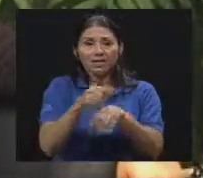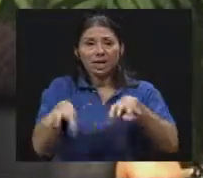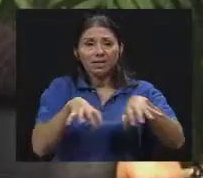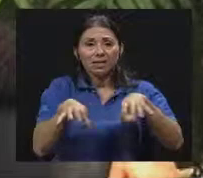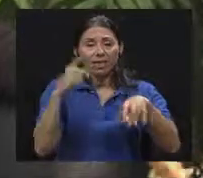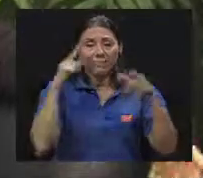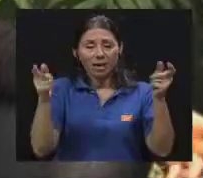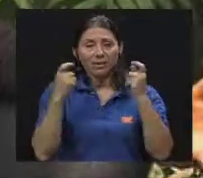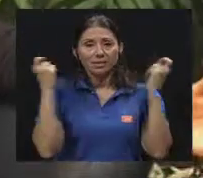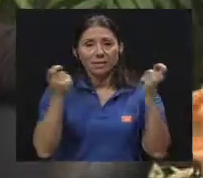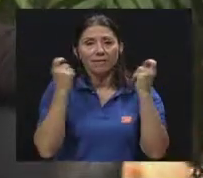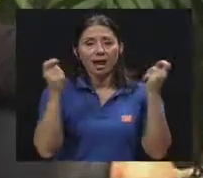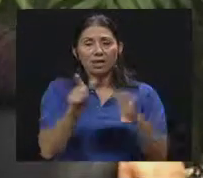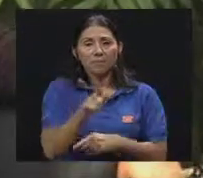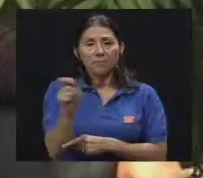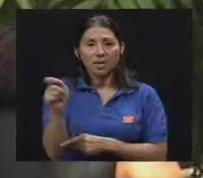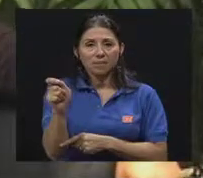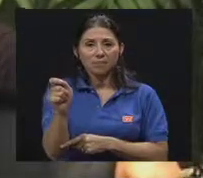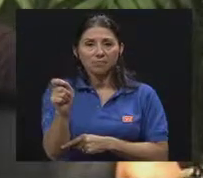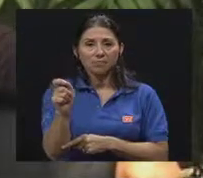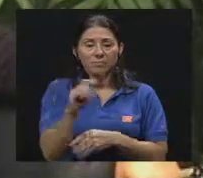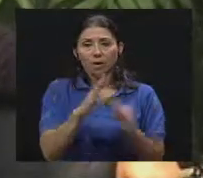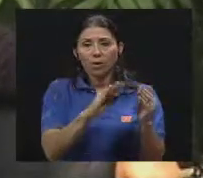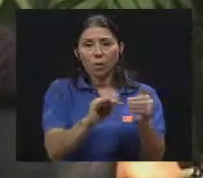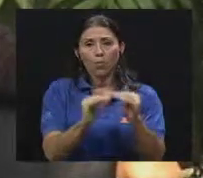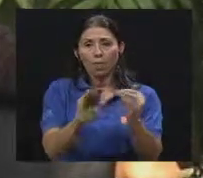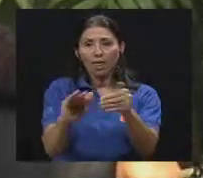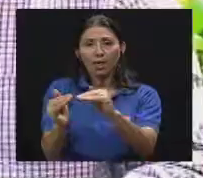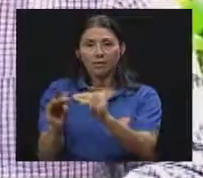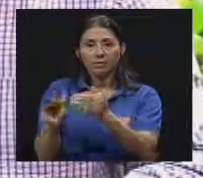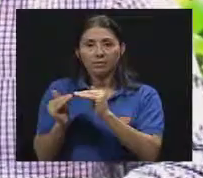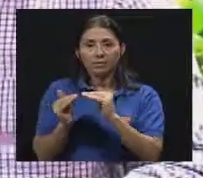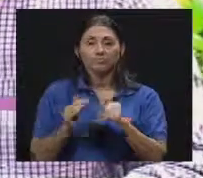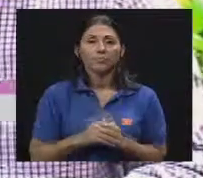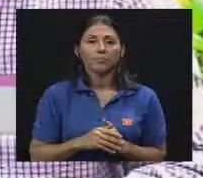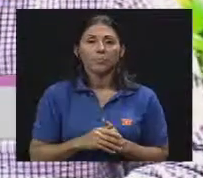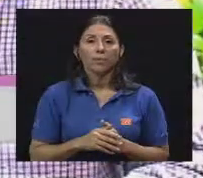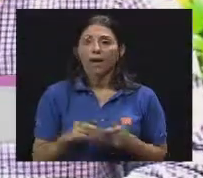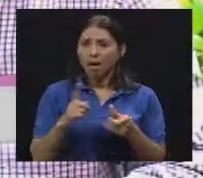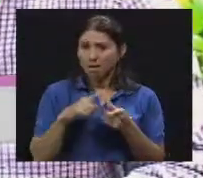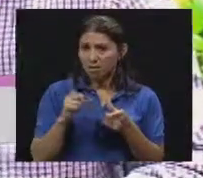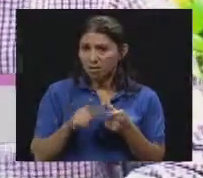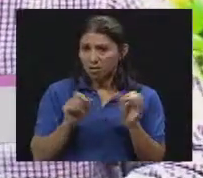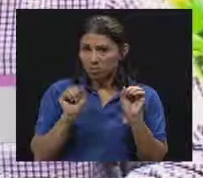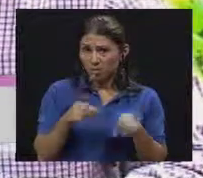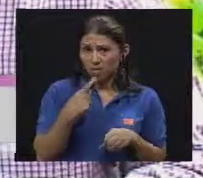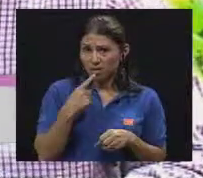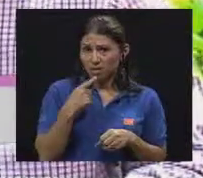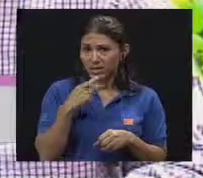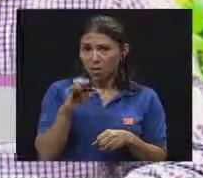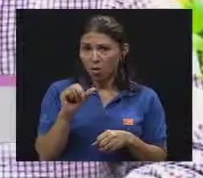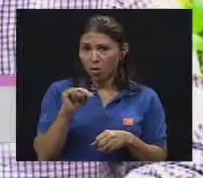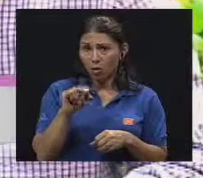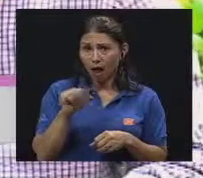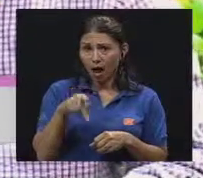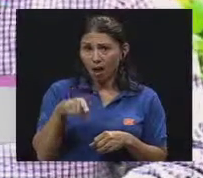celebrar ese mes, ¿verdad?, en cada una de sus comunidades. Alexandra, entonces, ¿podría decirse que el CONAPAM tiene funciones